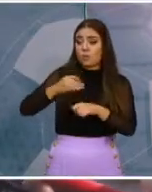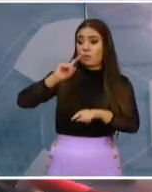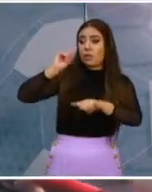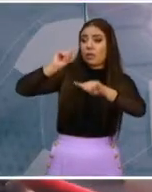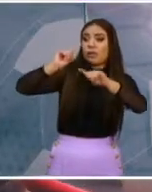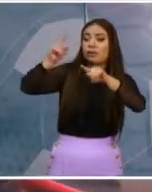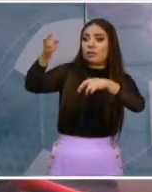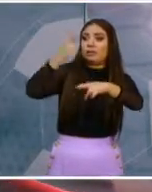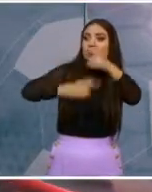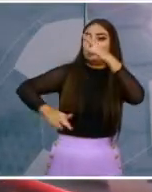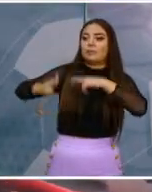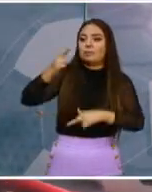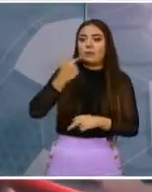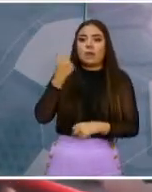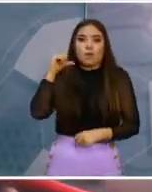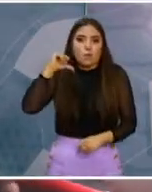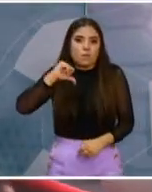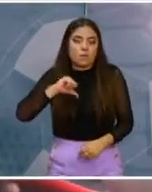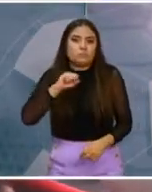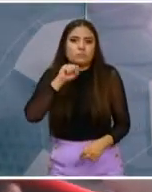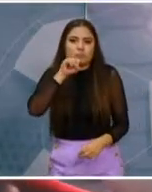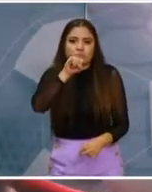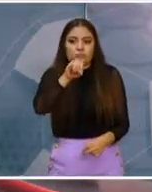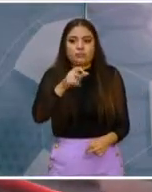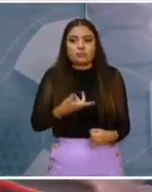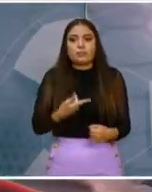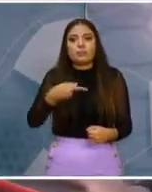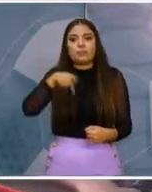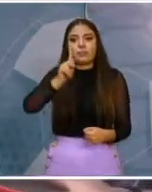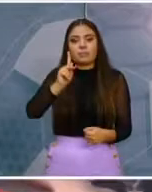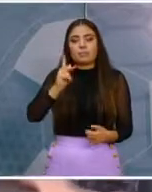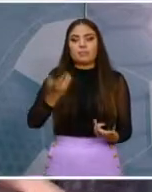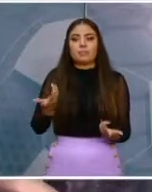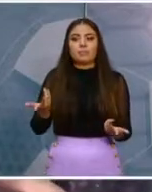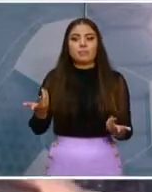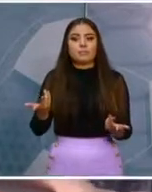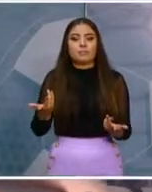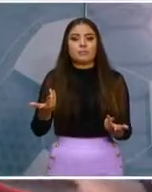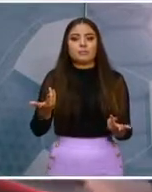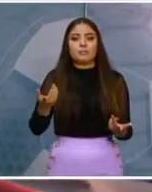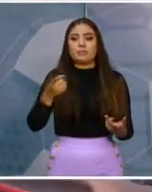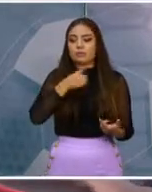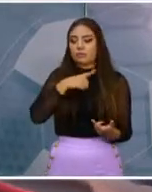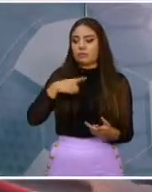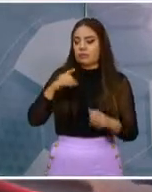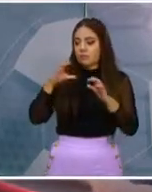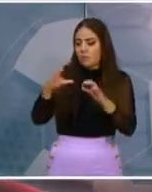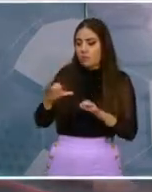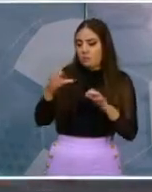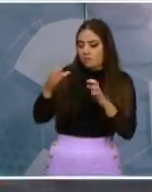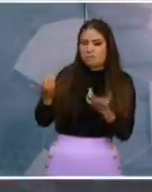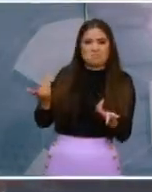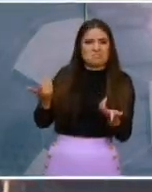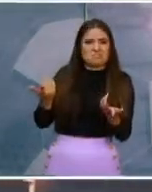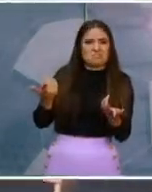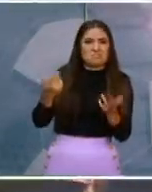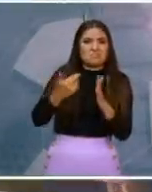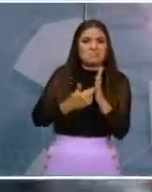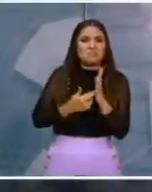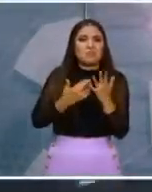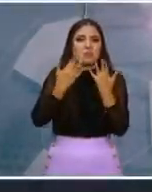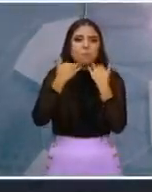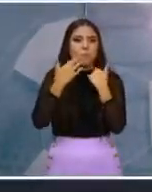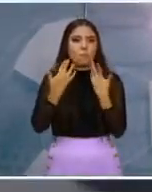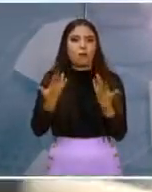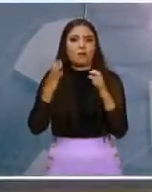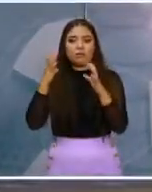hoy. Pero tenemos normas oficiales mexicanas que se supone que nos protegen y nadie nos cuida. Bajo el grito de ni un